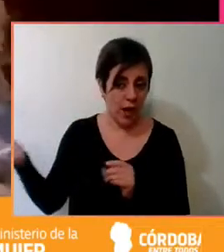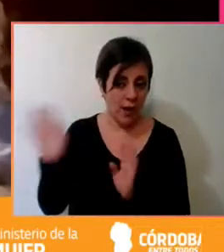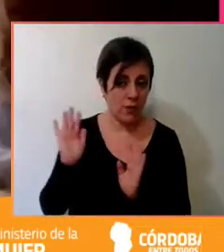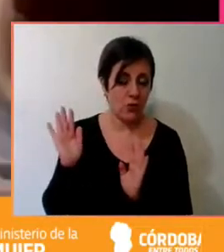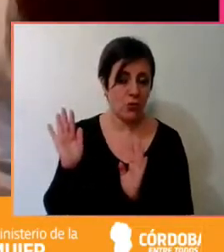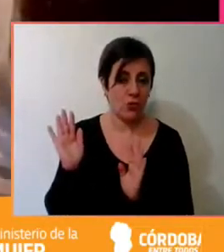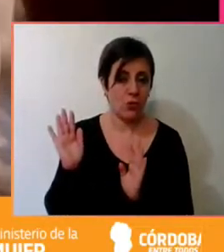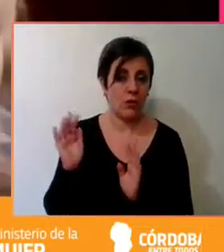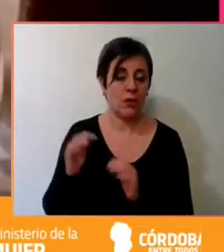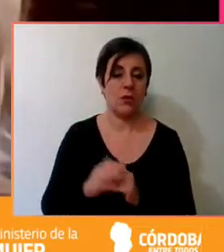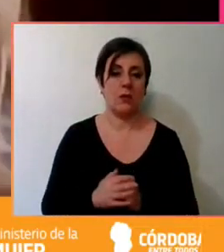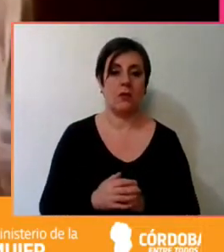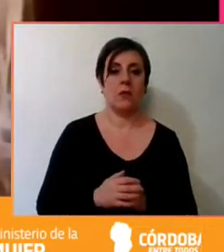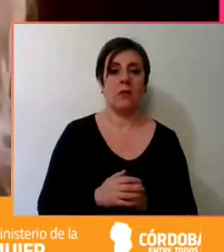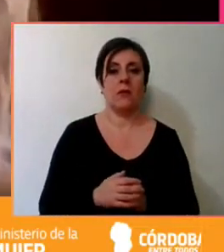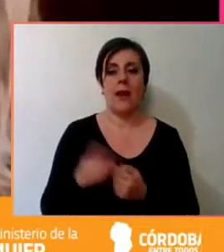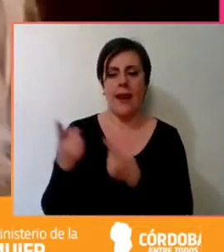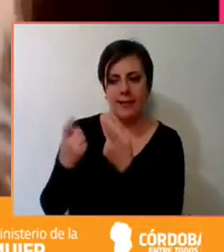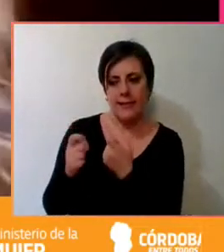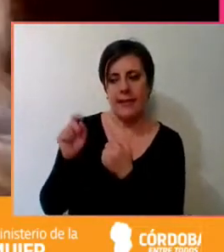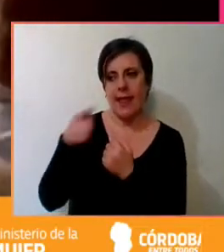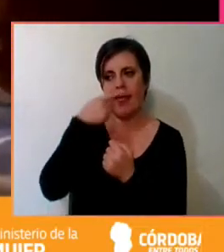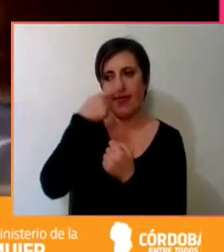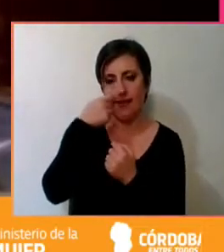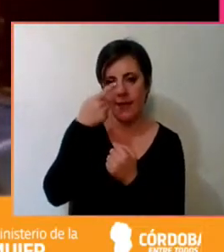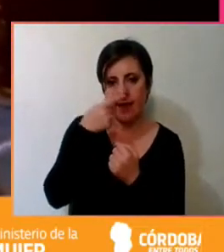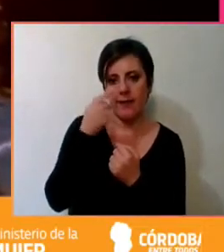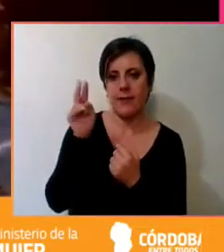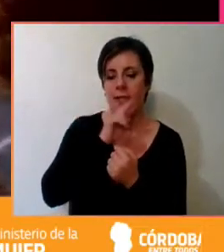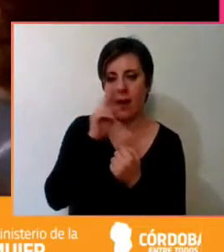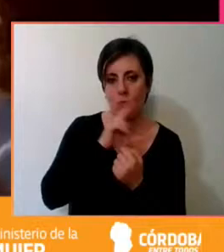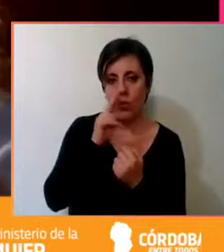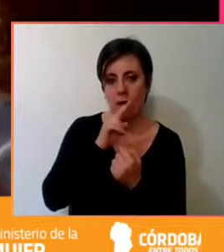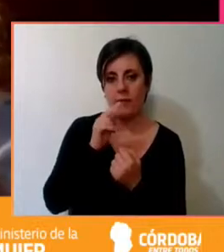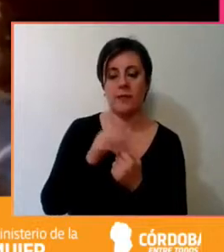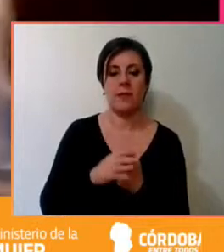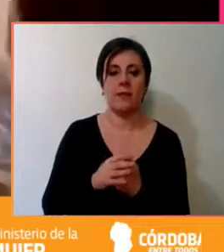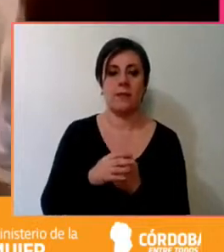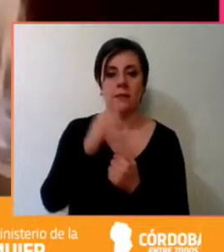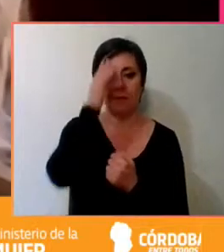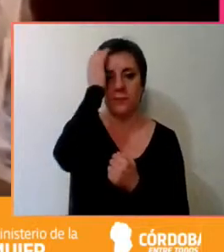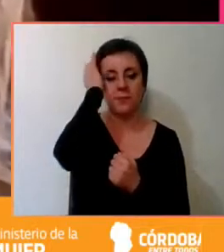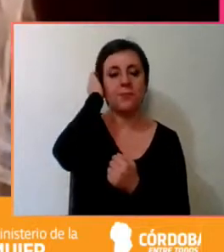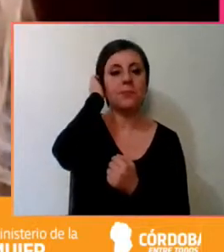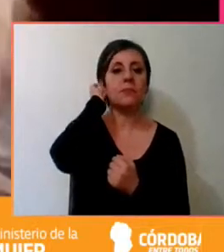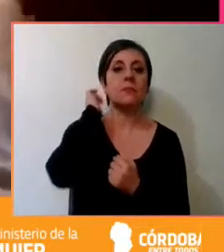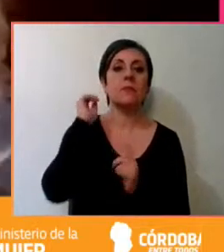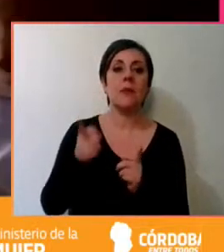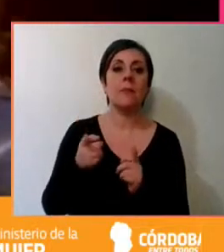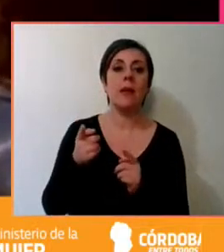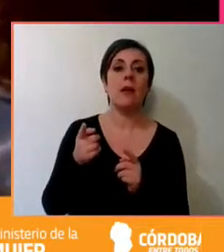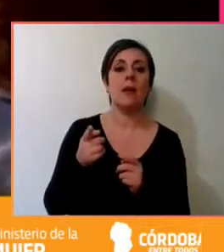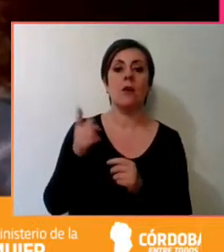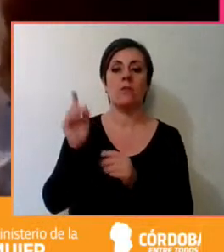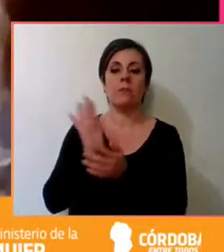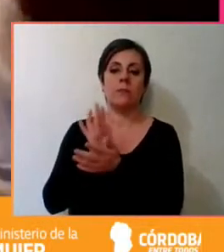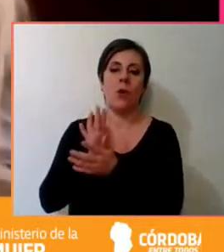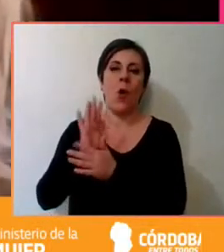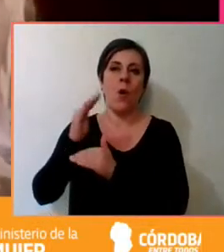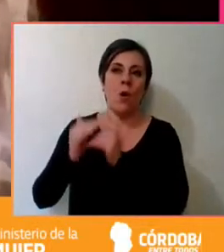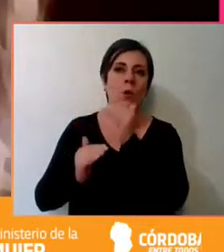de la reflexión, esas necesidades, esos intereses de las mujeres. Y bueno, y ahí hay toda una construcción, por supuesto, del